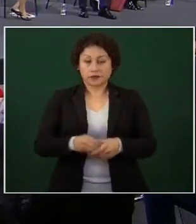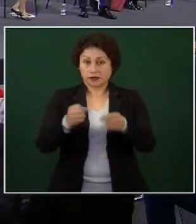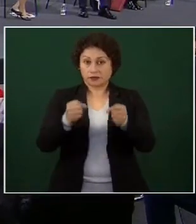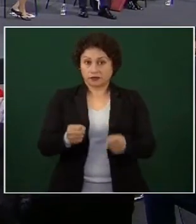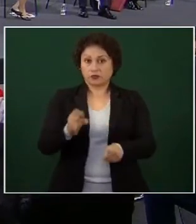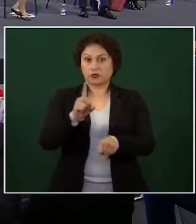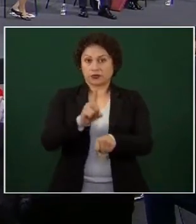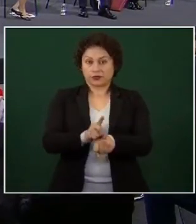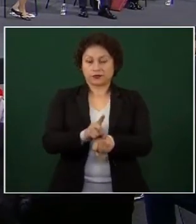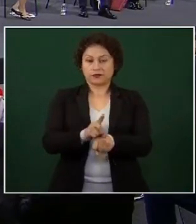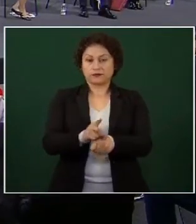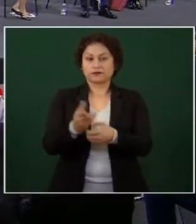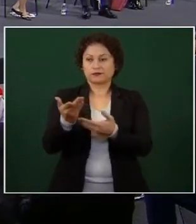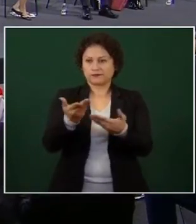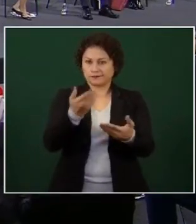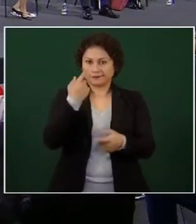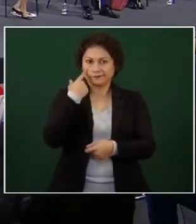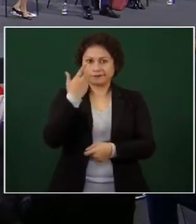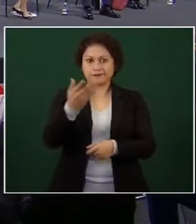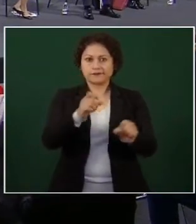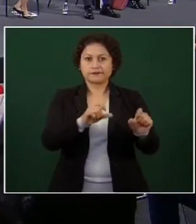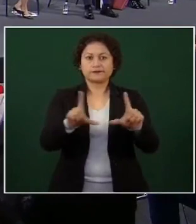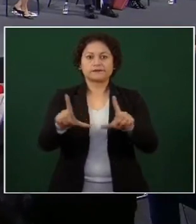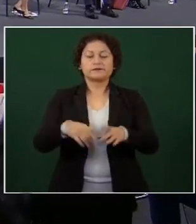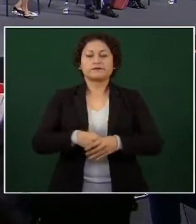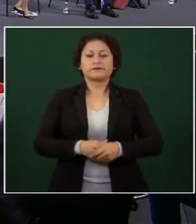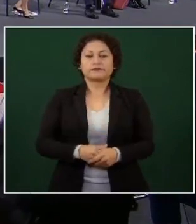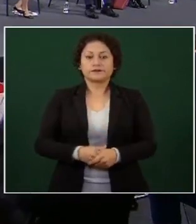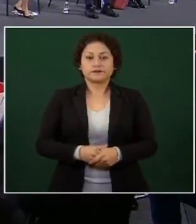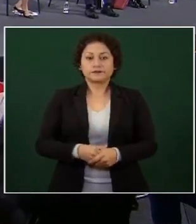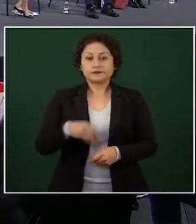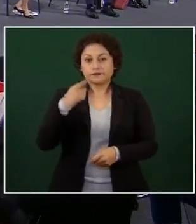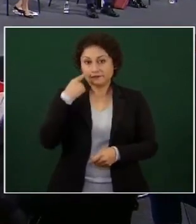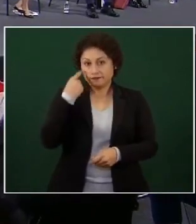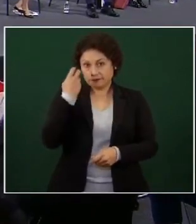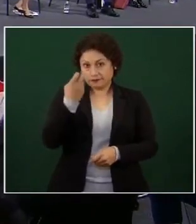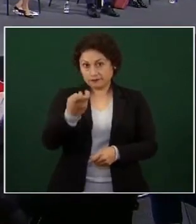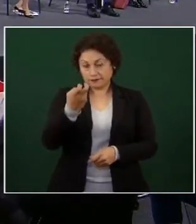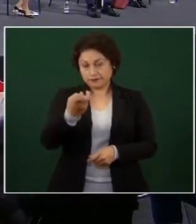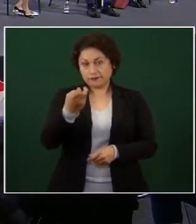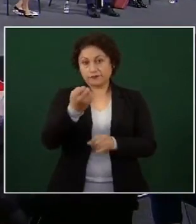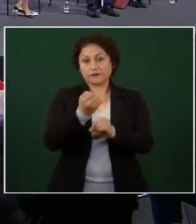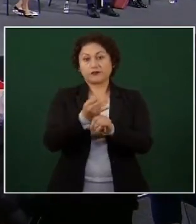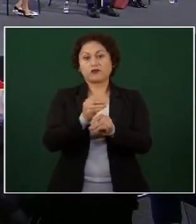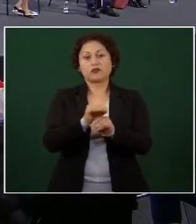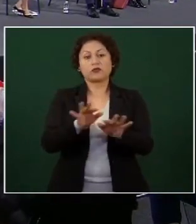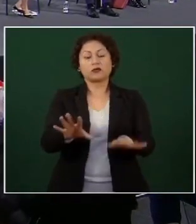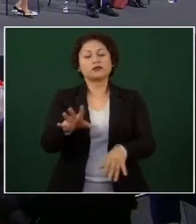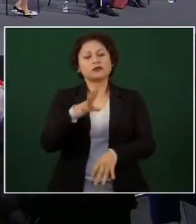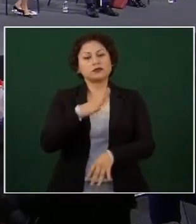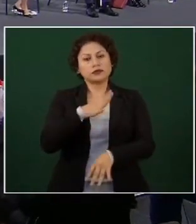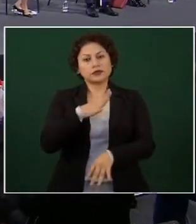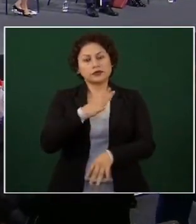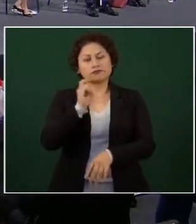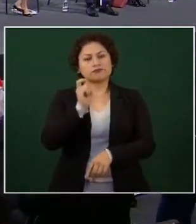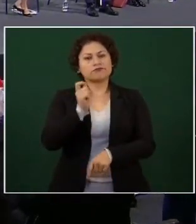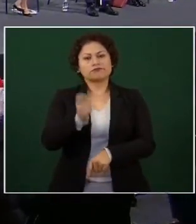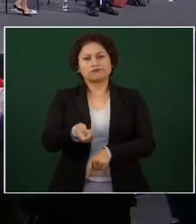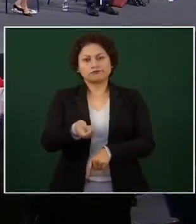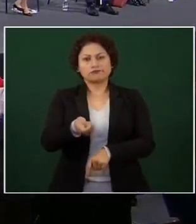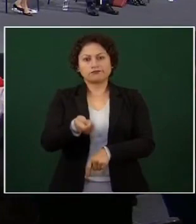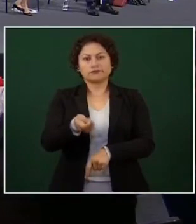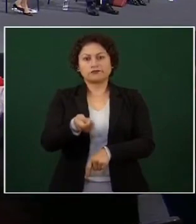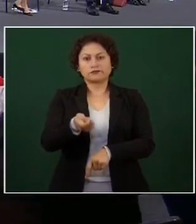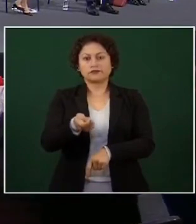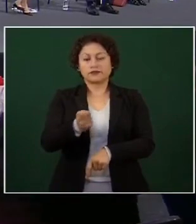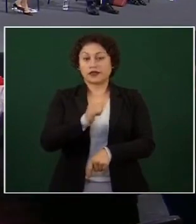Adelante, por favor. Bueno, aquí tenemos la primera lámina con información de las